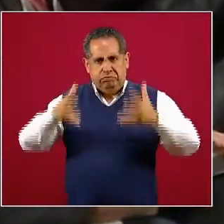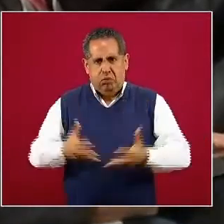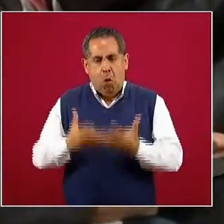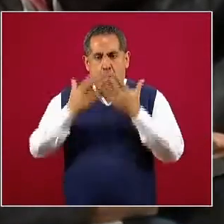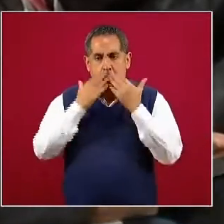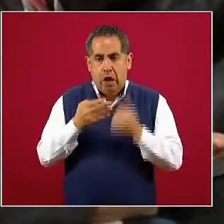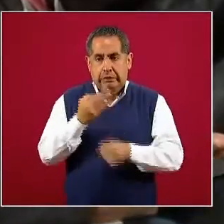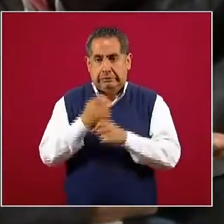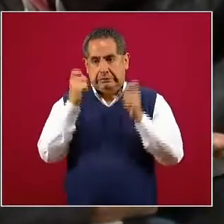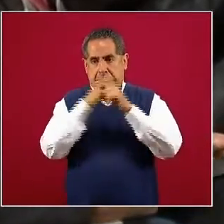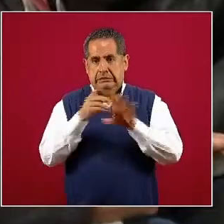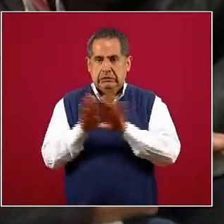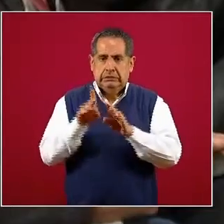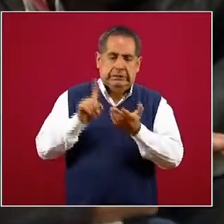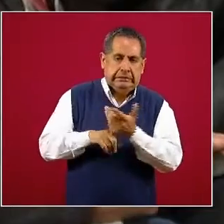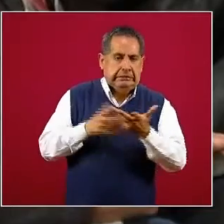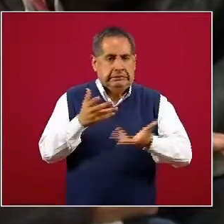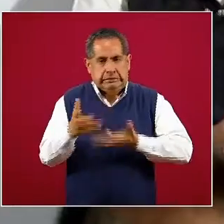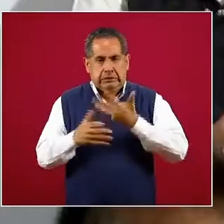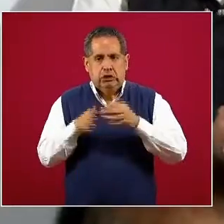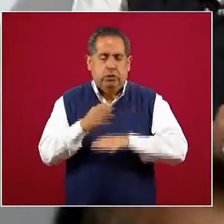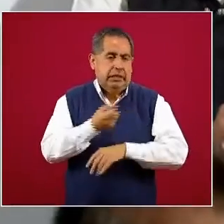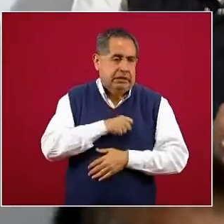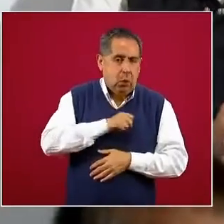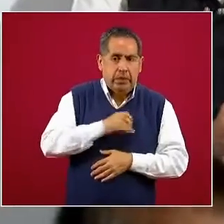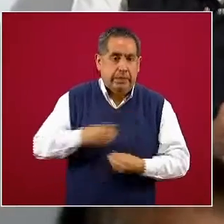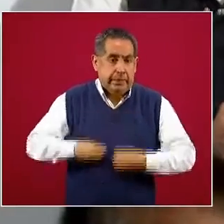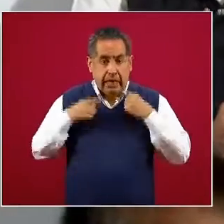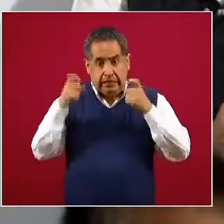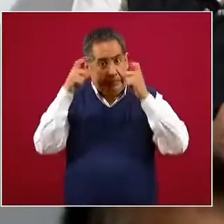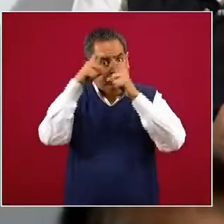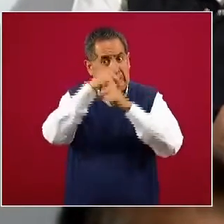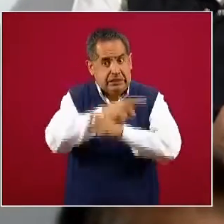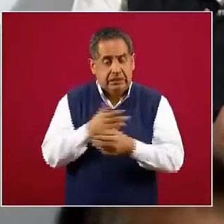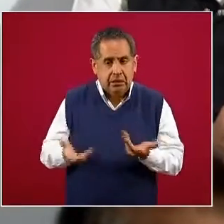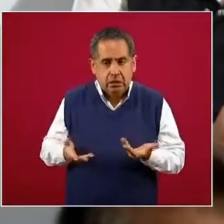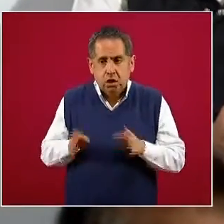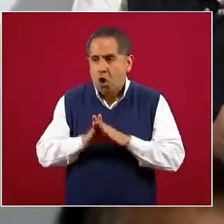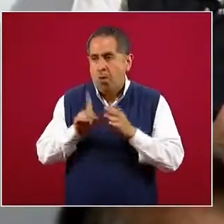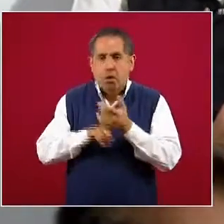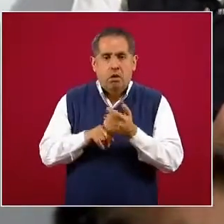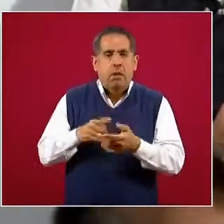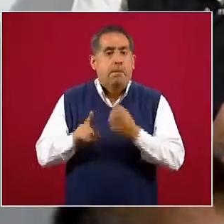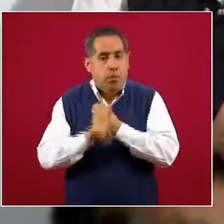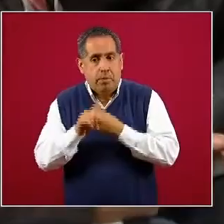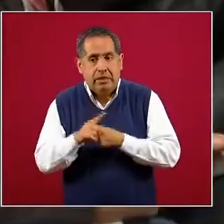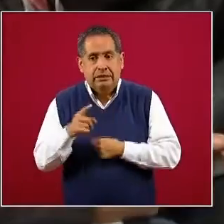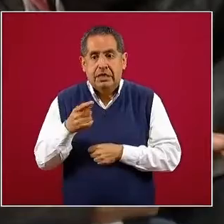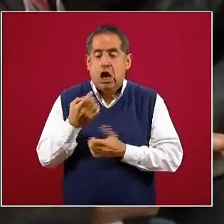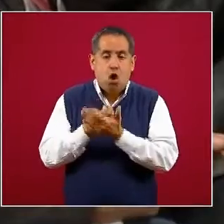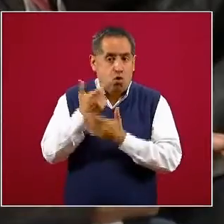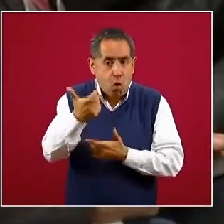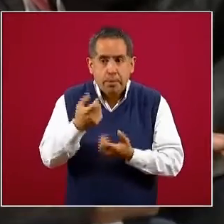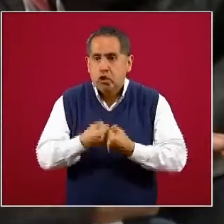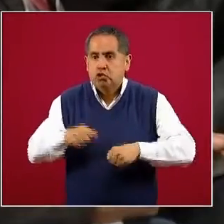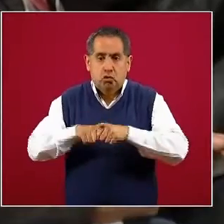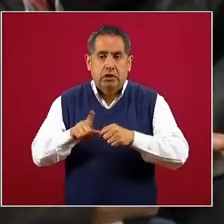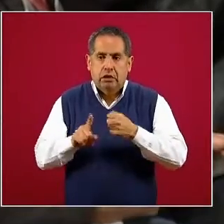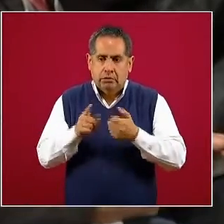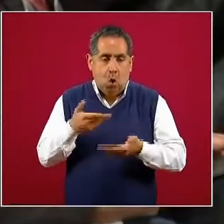gobernadores que han hecho un pronunciamiento pidiéndole su renuncia? Muchas gracias por